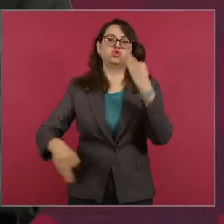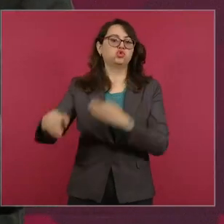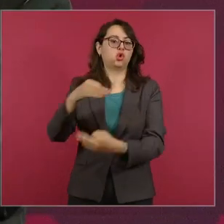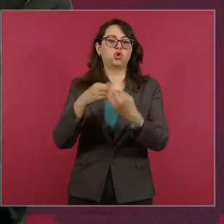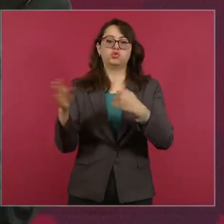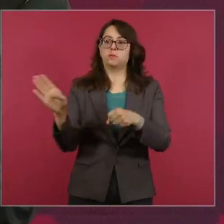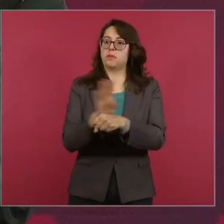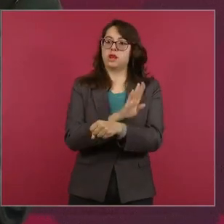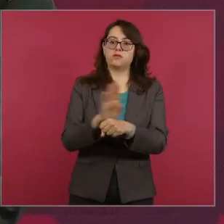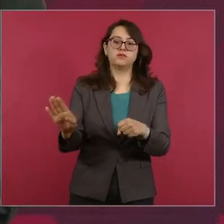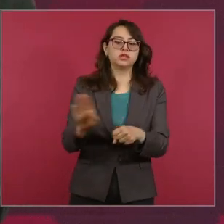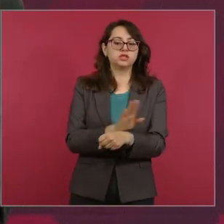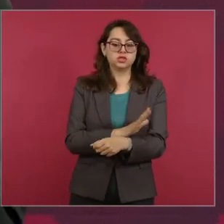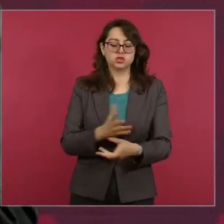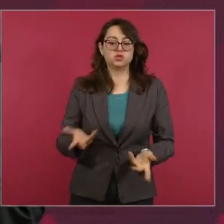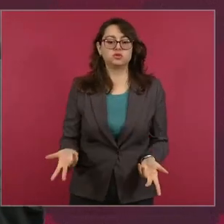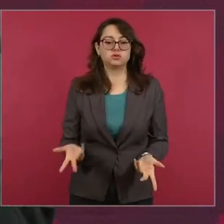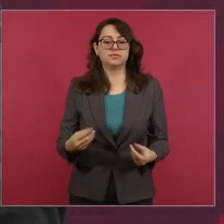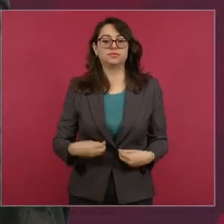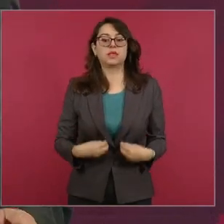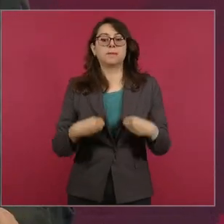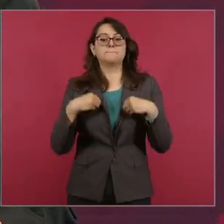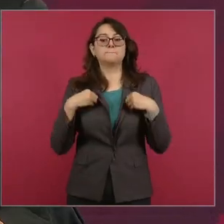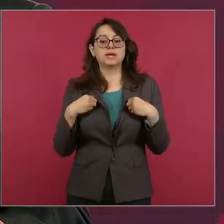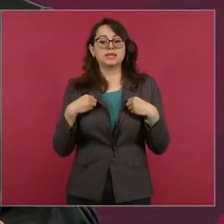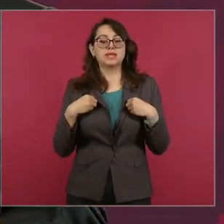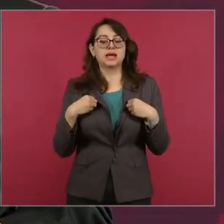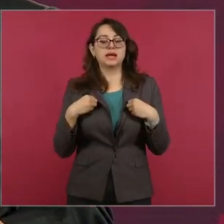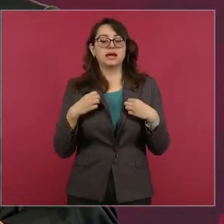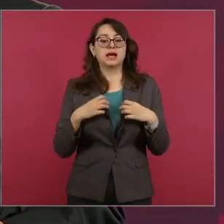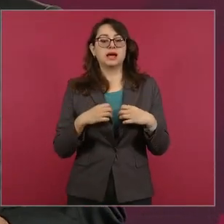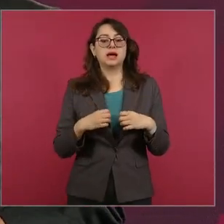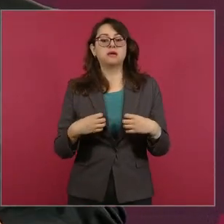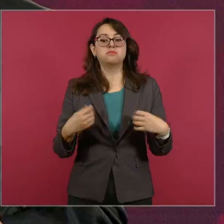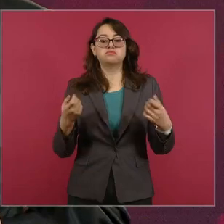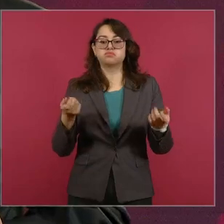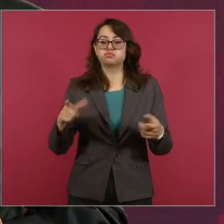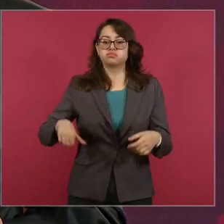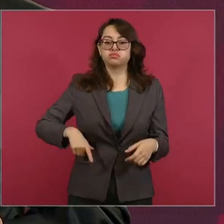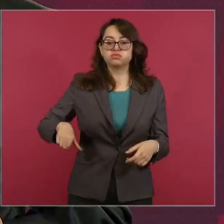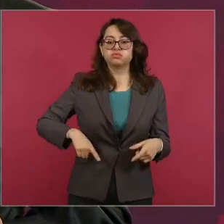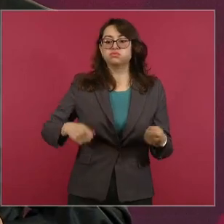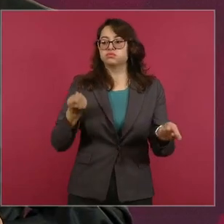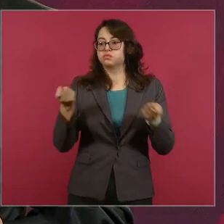significa vivir en un país con gobernabilidad